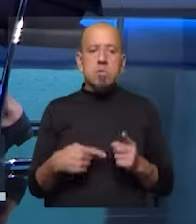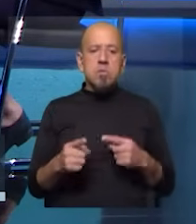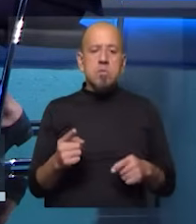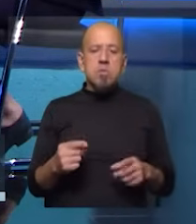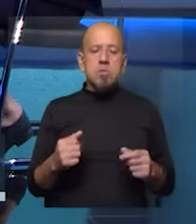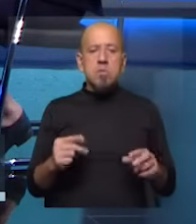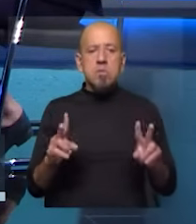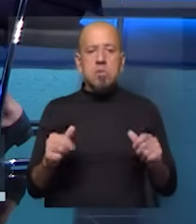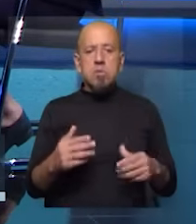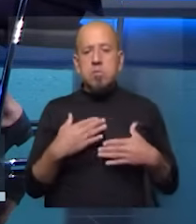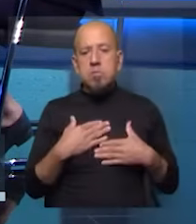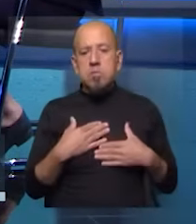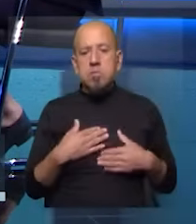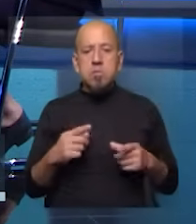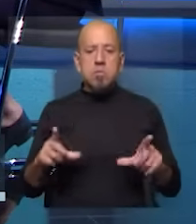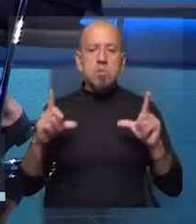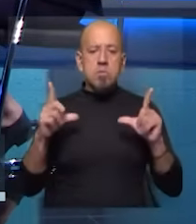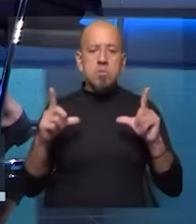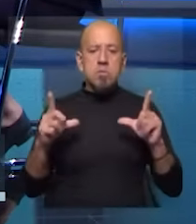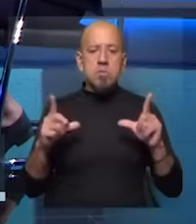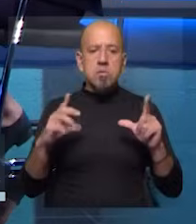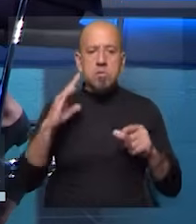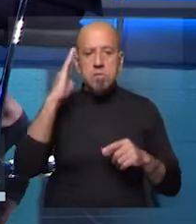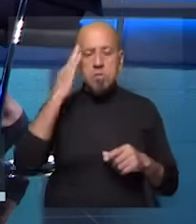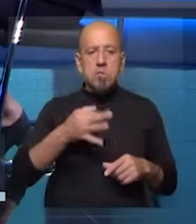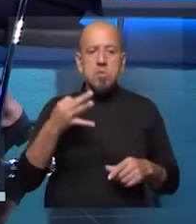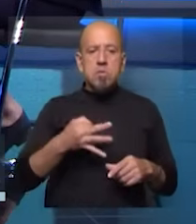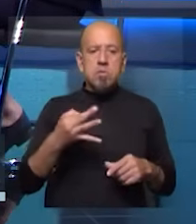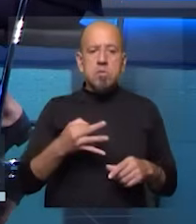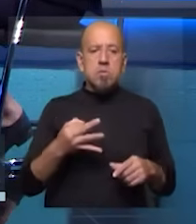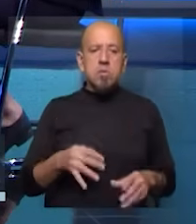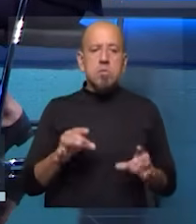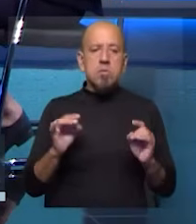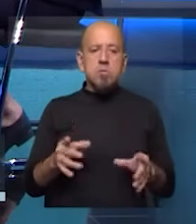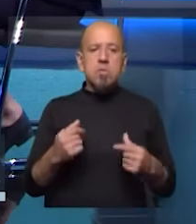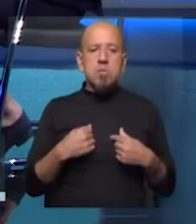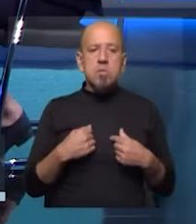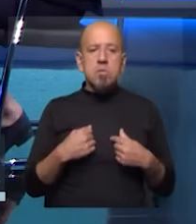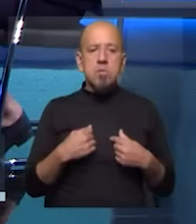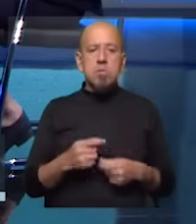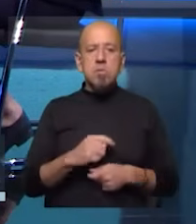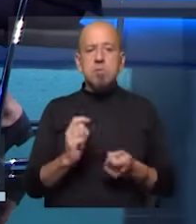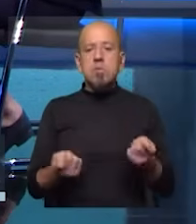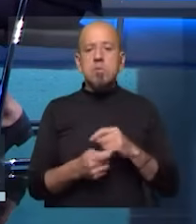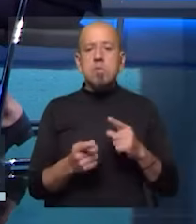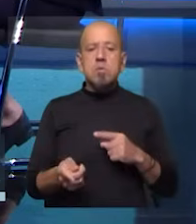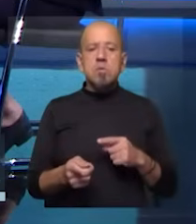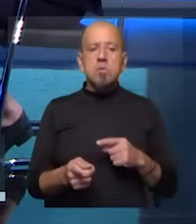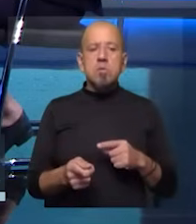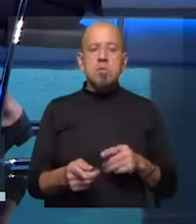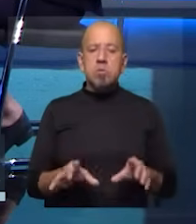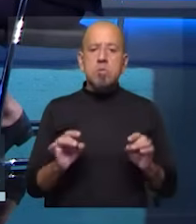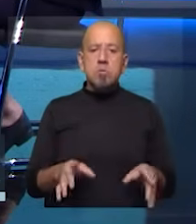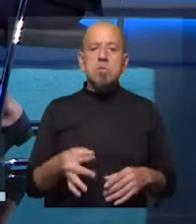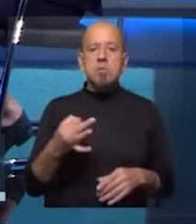la de pensar que somos los que tenemos la verdad en un puño y que solo nosotros vamos a hacer los cambios y y solo nosotros tenemos esa verdad y